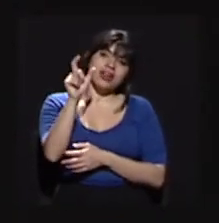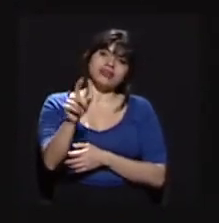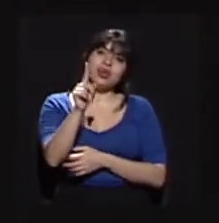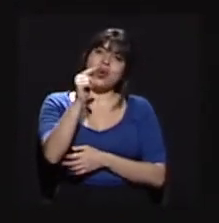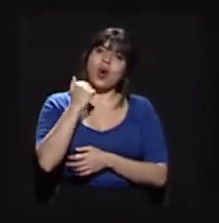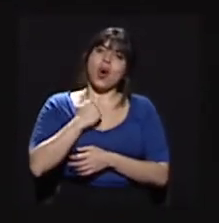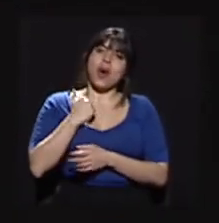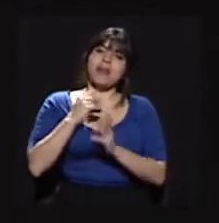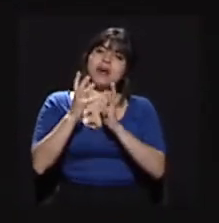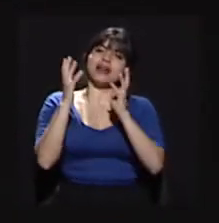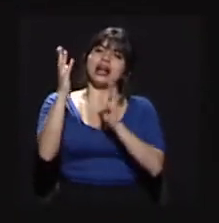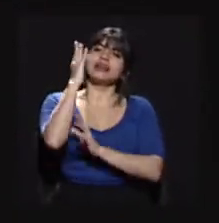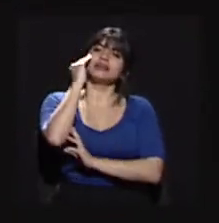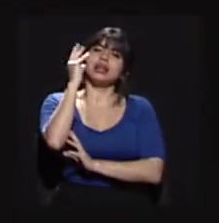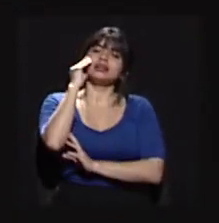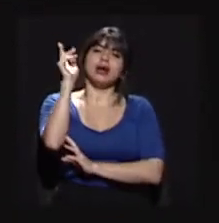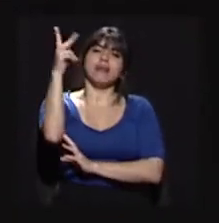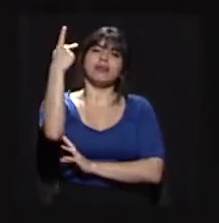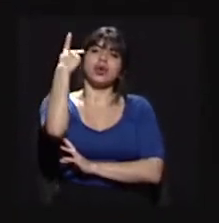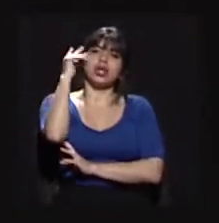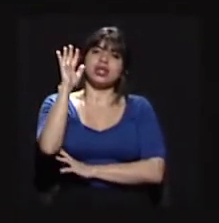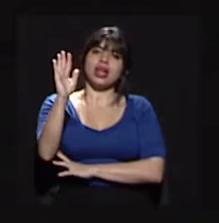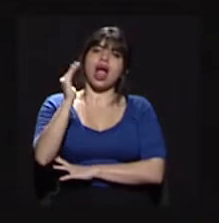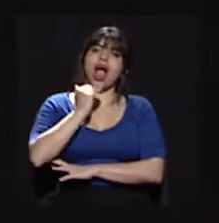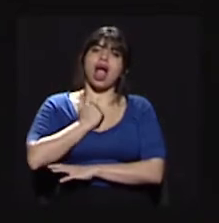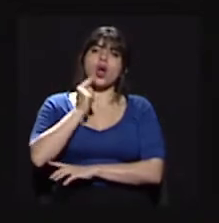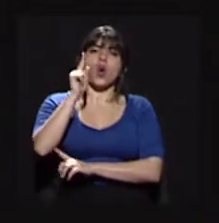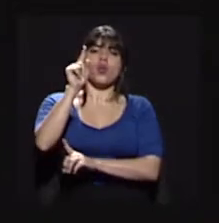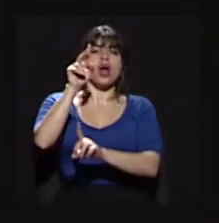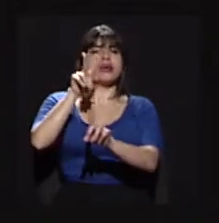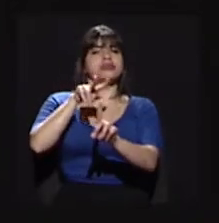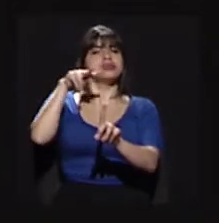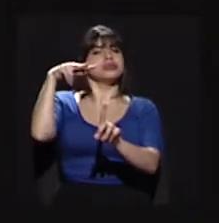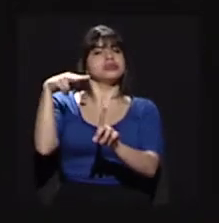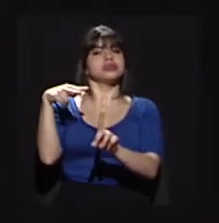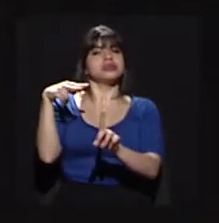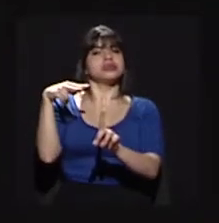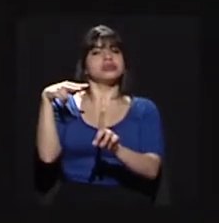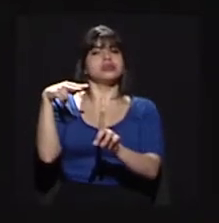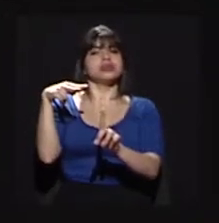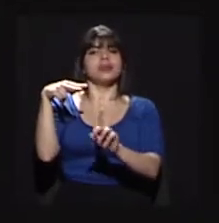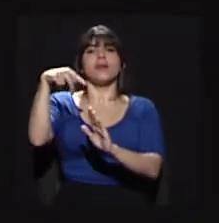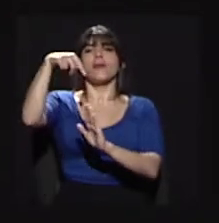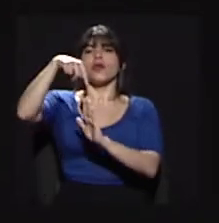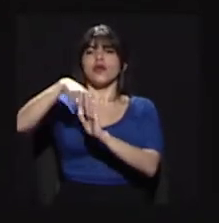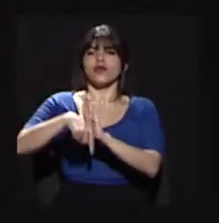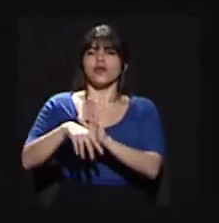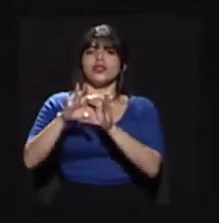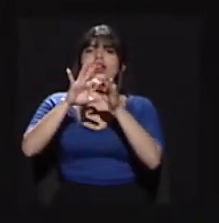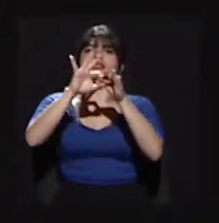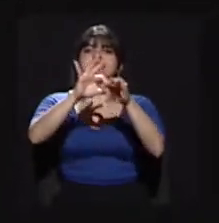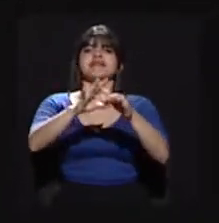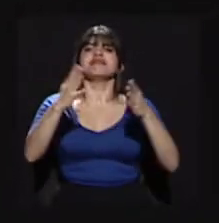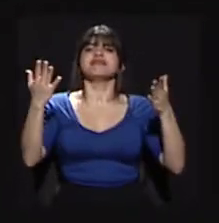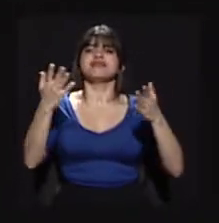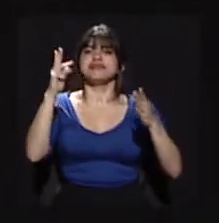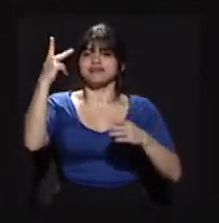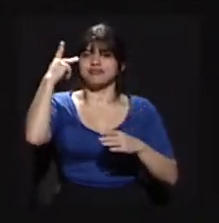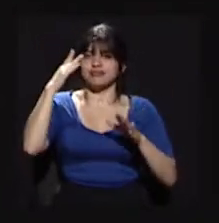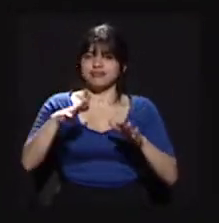de una gran experiencia política que tiene una perspectiva profunda de lo que ha sido la política